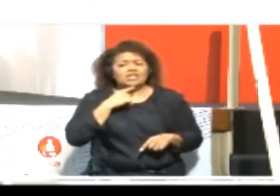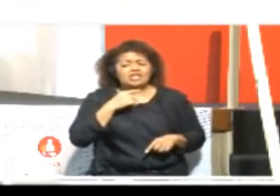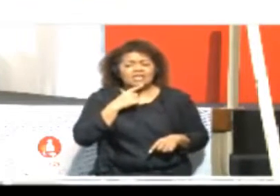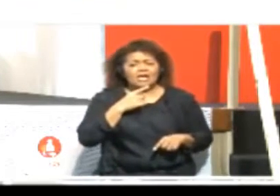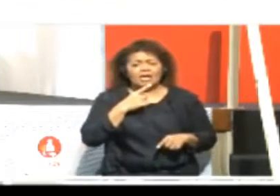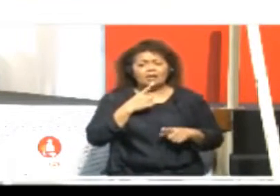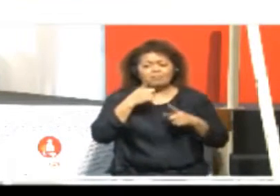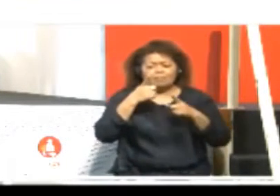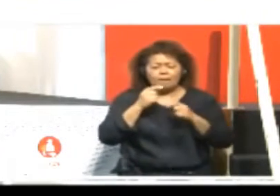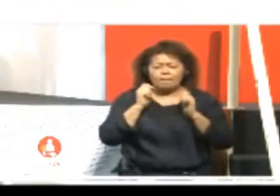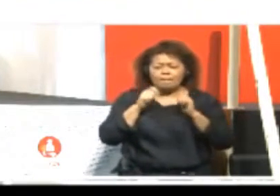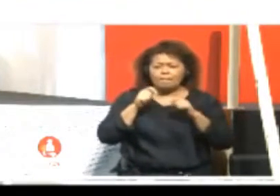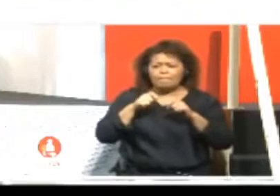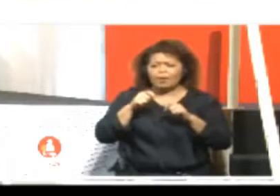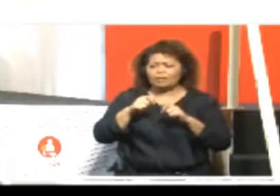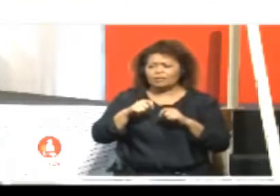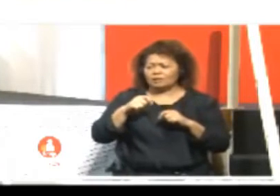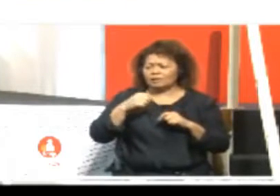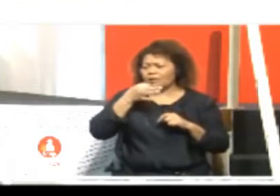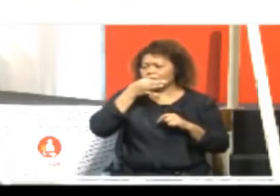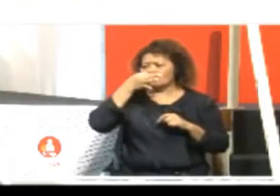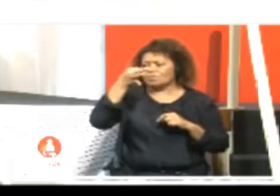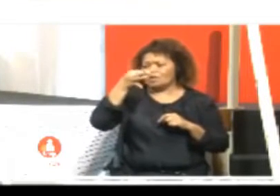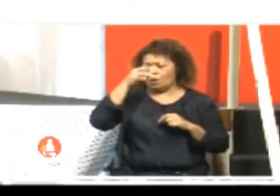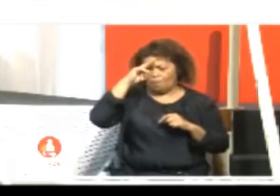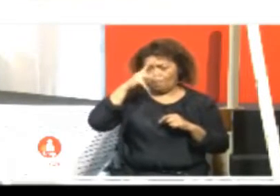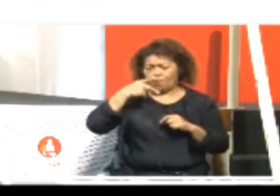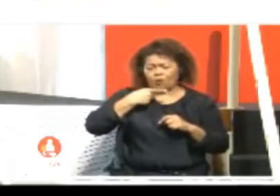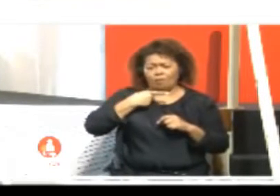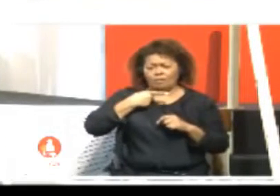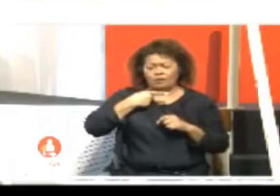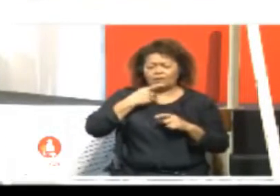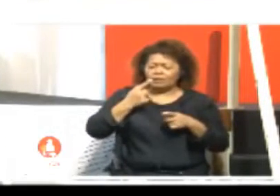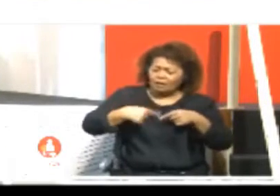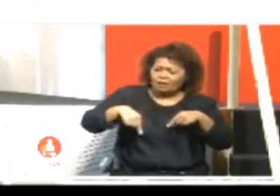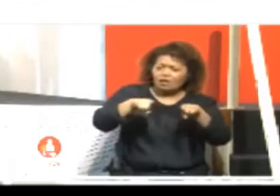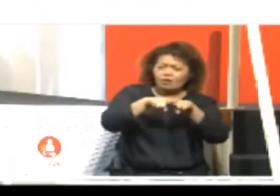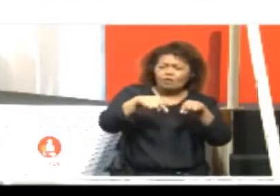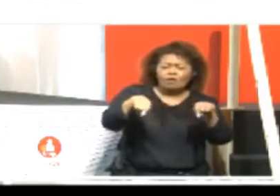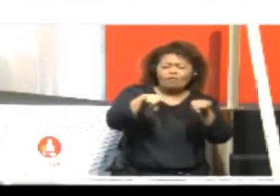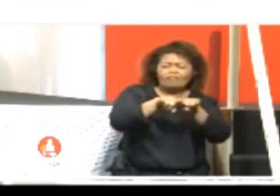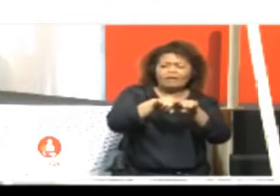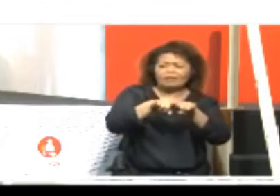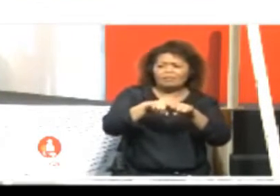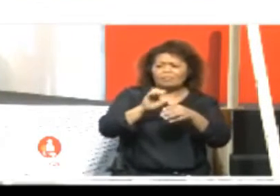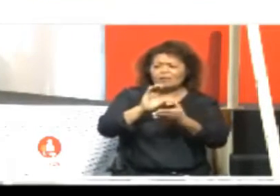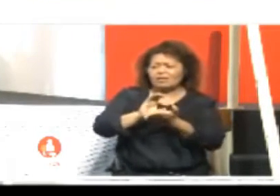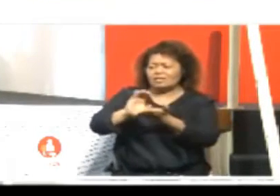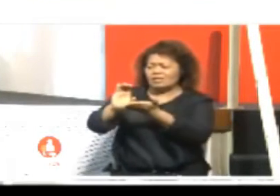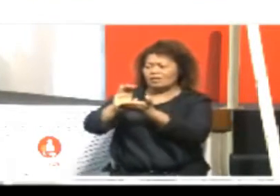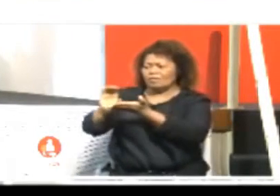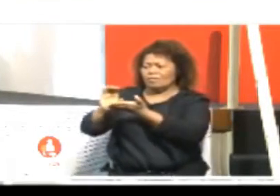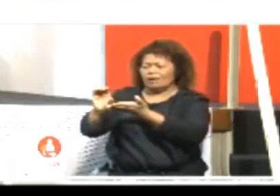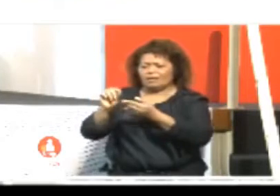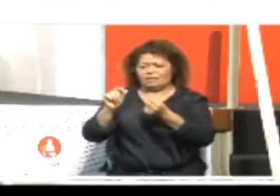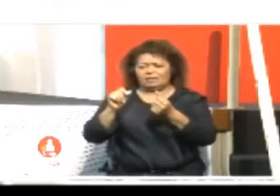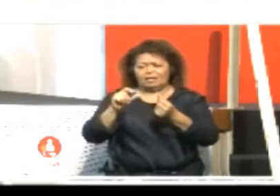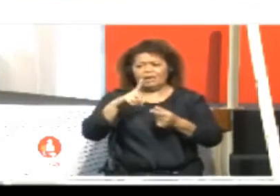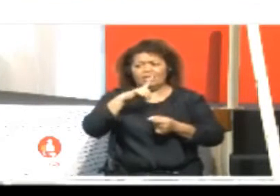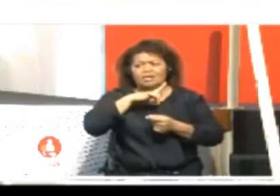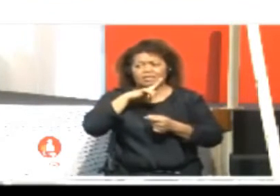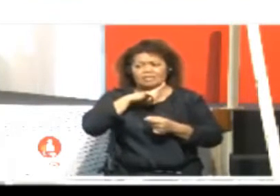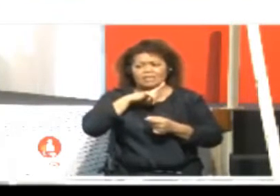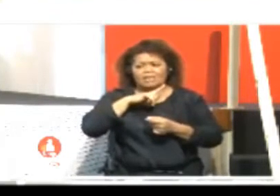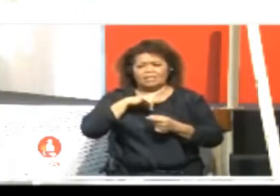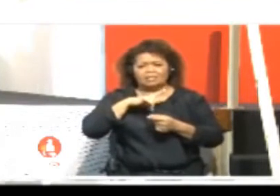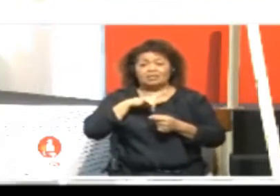le da dinero a los municipios directamente para proyectos de infraestructura. Ellos tienen que aplicar por el proyecto y